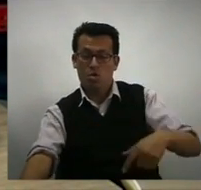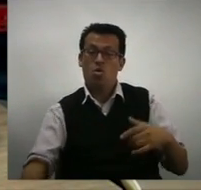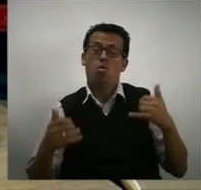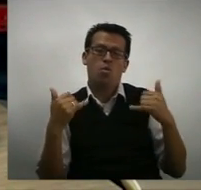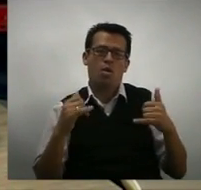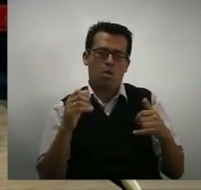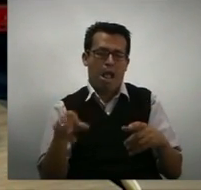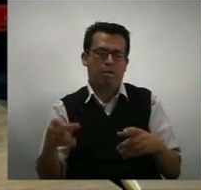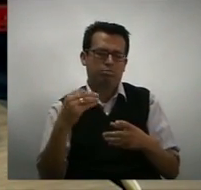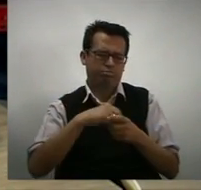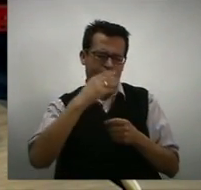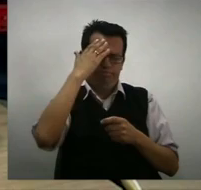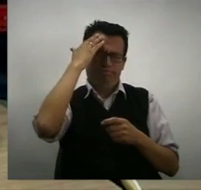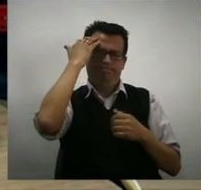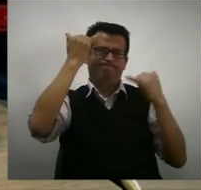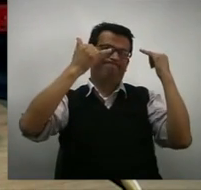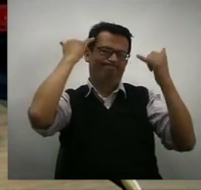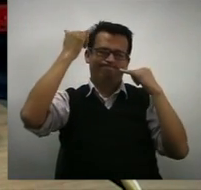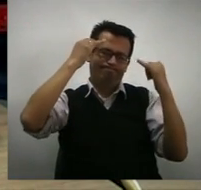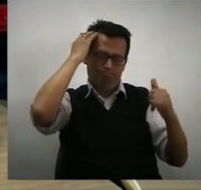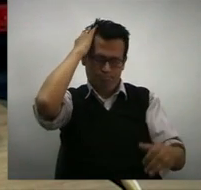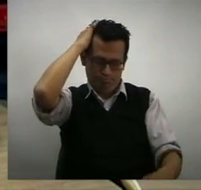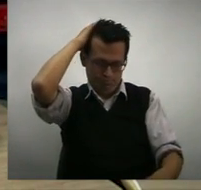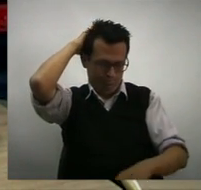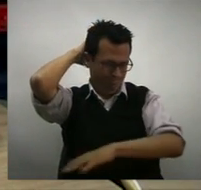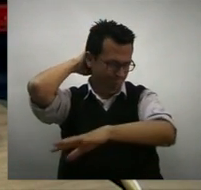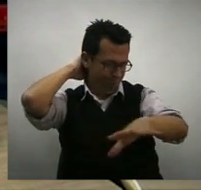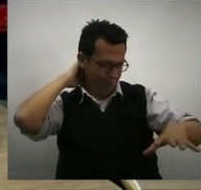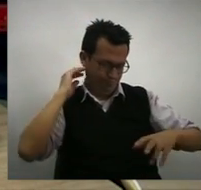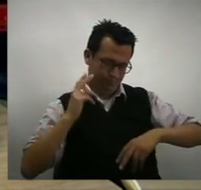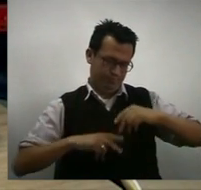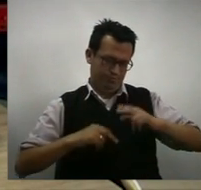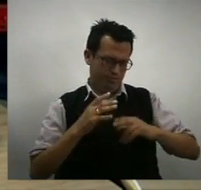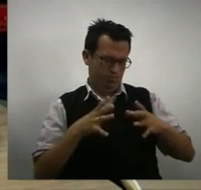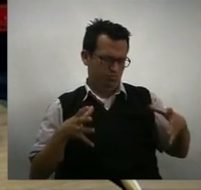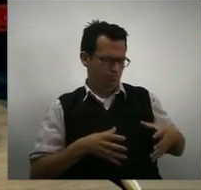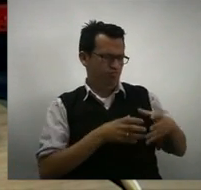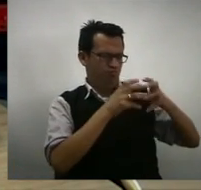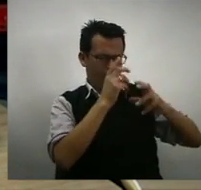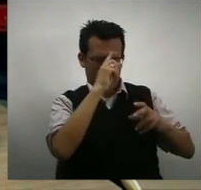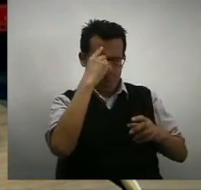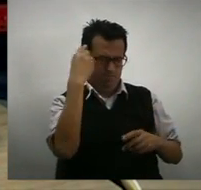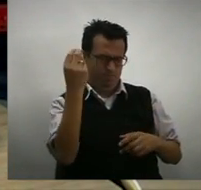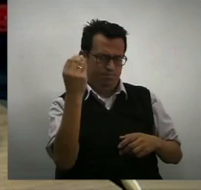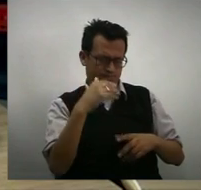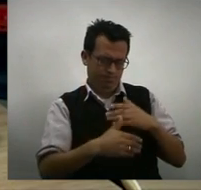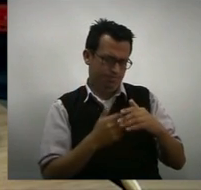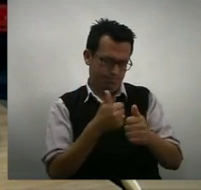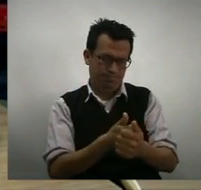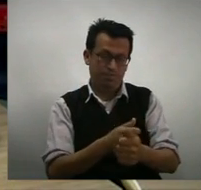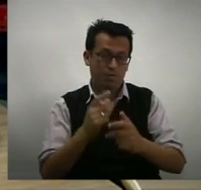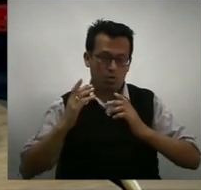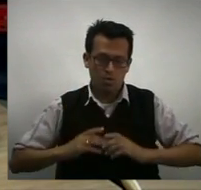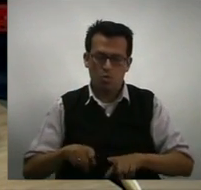otorga a todos los movimientos humanos una génesis ya constituida políticamente por un aparato ideológico o mercantilista. El